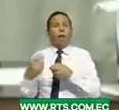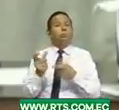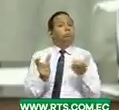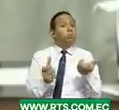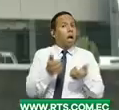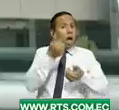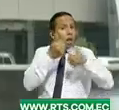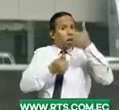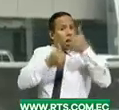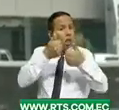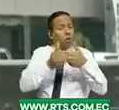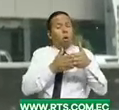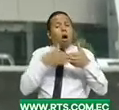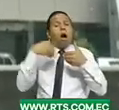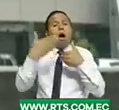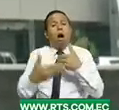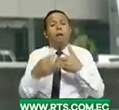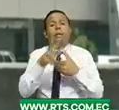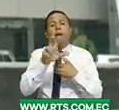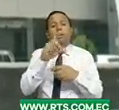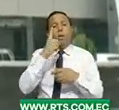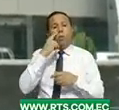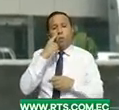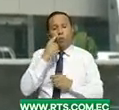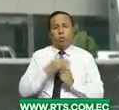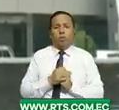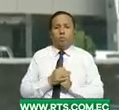Informó Javier Rosero.